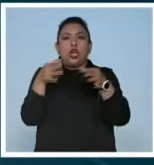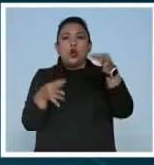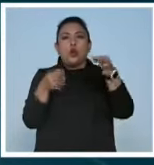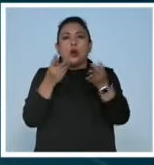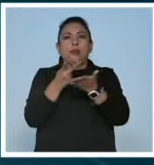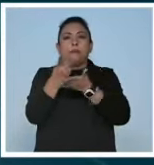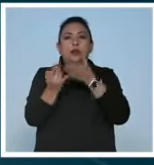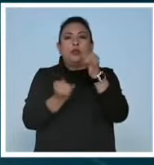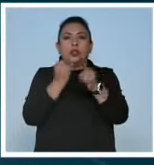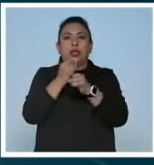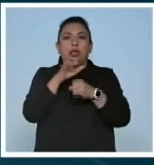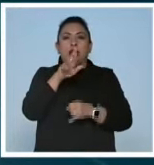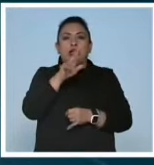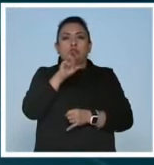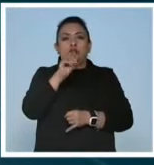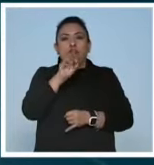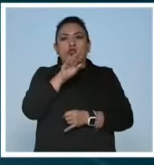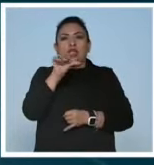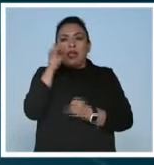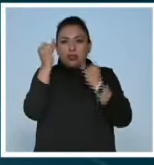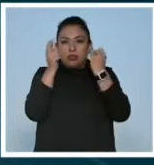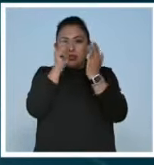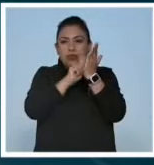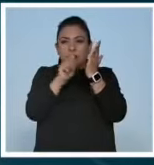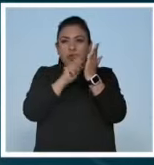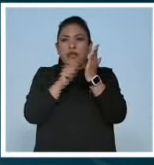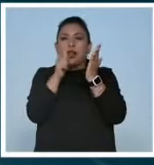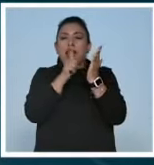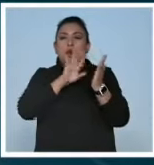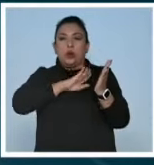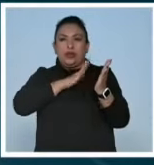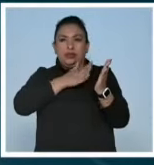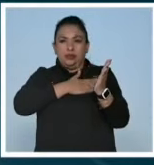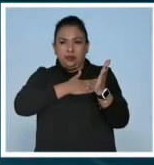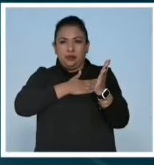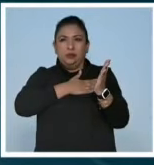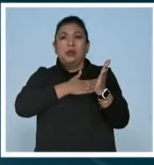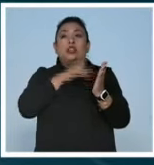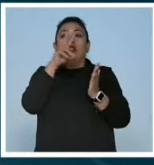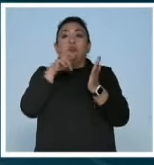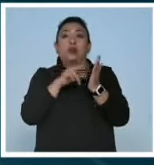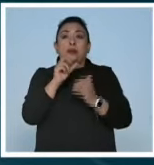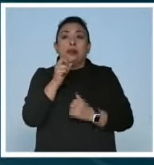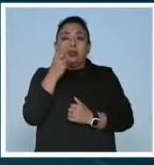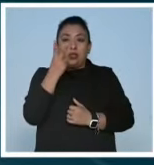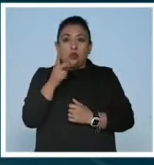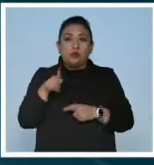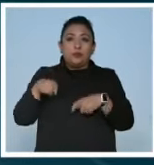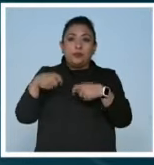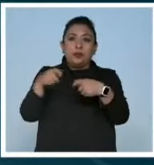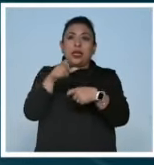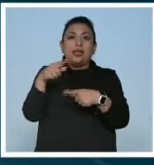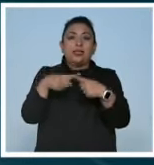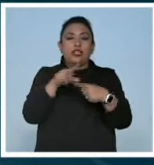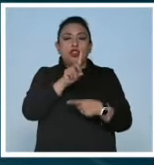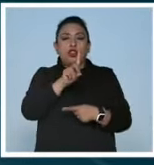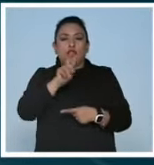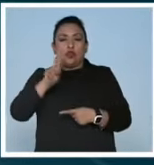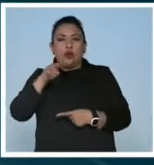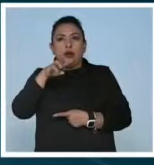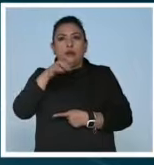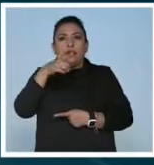Premio Internacional Carlos Fuentes a la creación literaria en lengua española 2022, que fue otorgado a la doctora